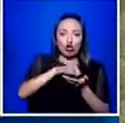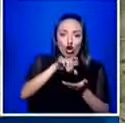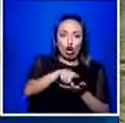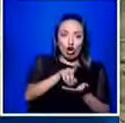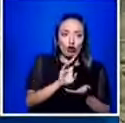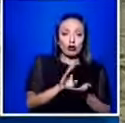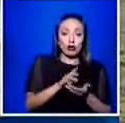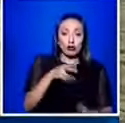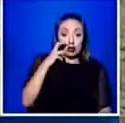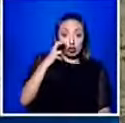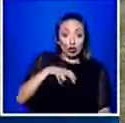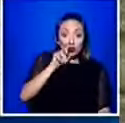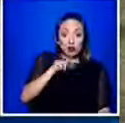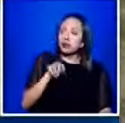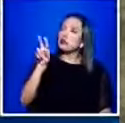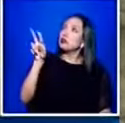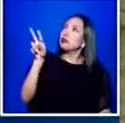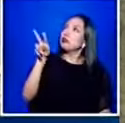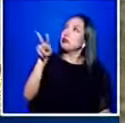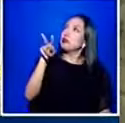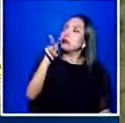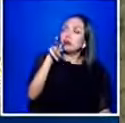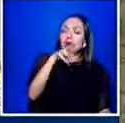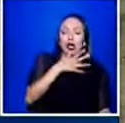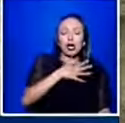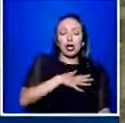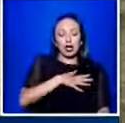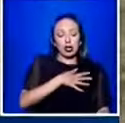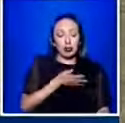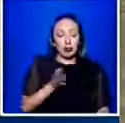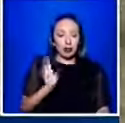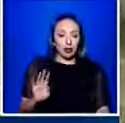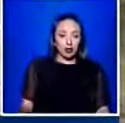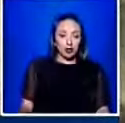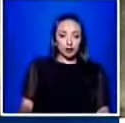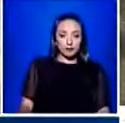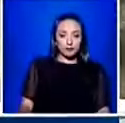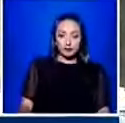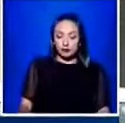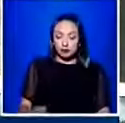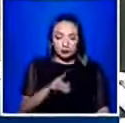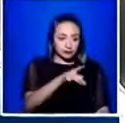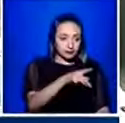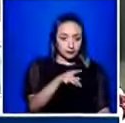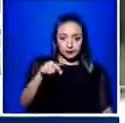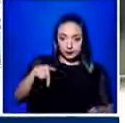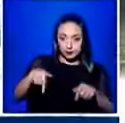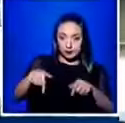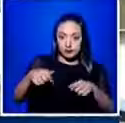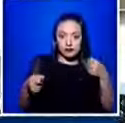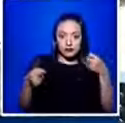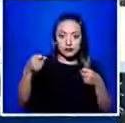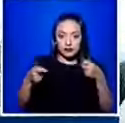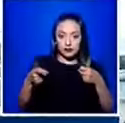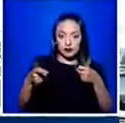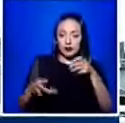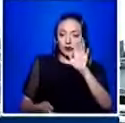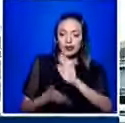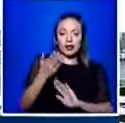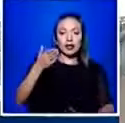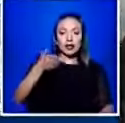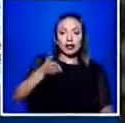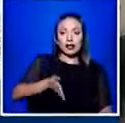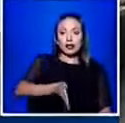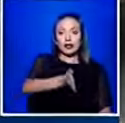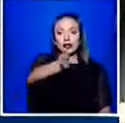van observando esta situación lamentable de robo. Miren ustedes, aquí son los vehículos que avanzan hacia